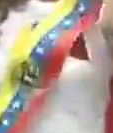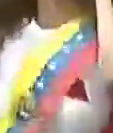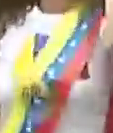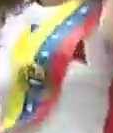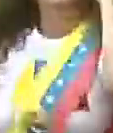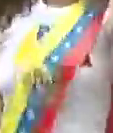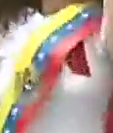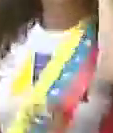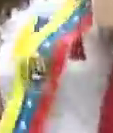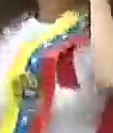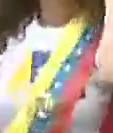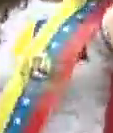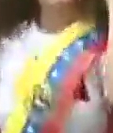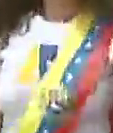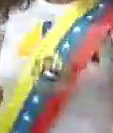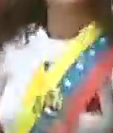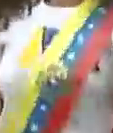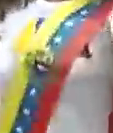yo